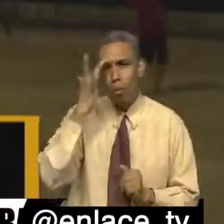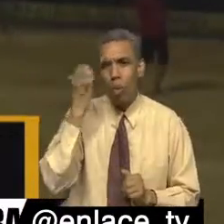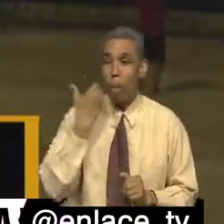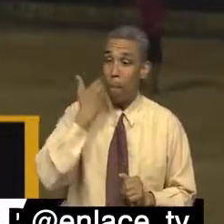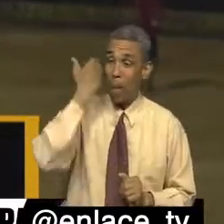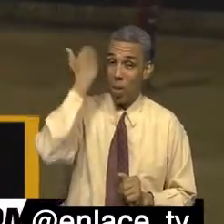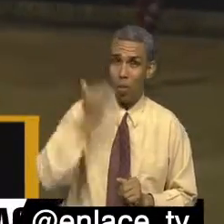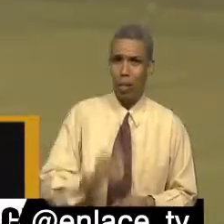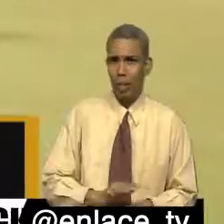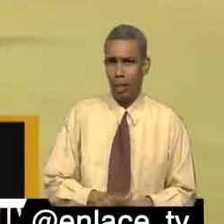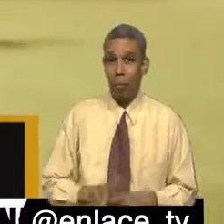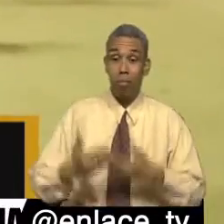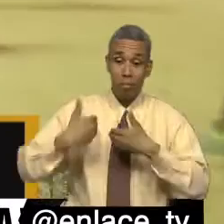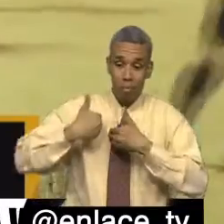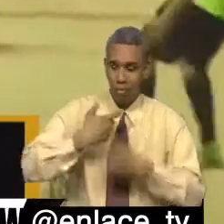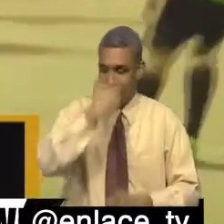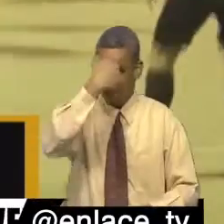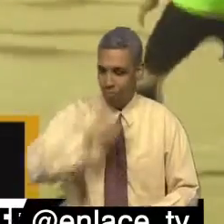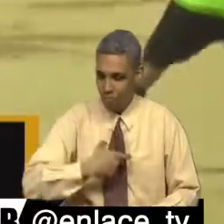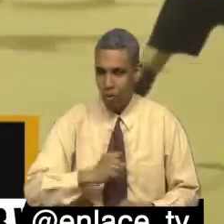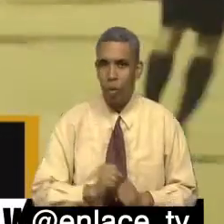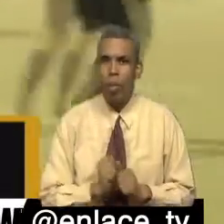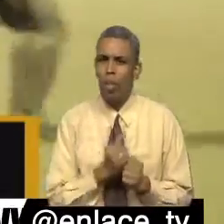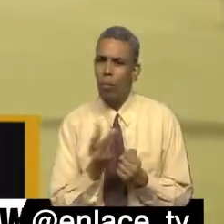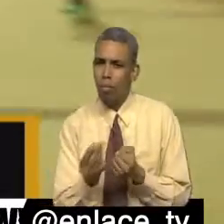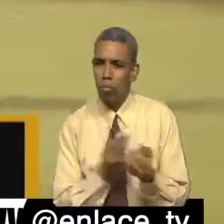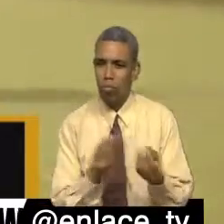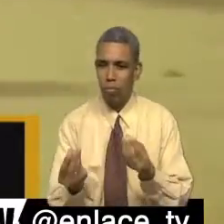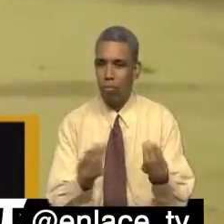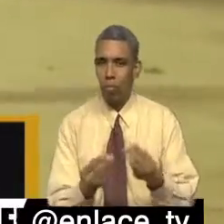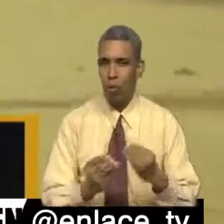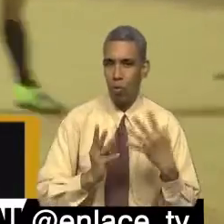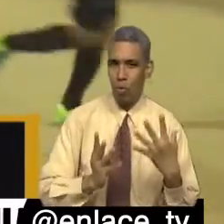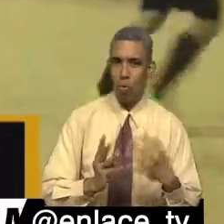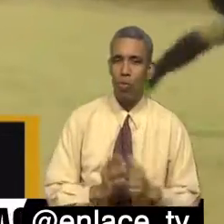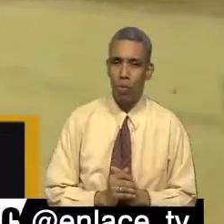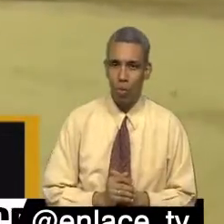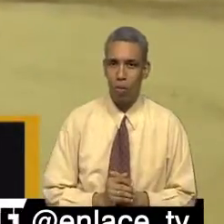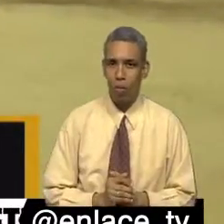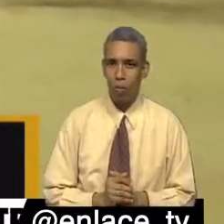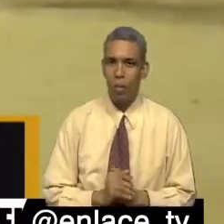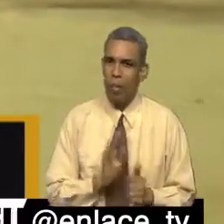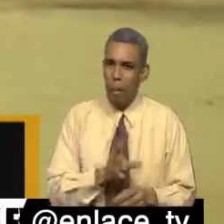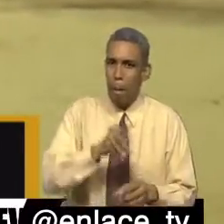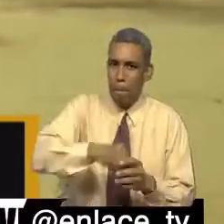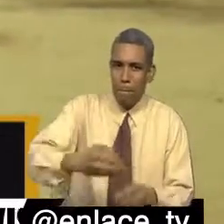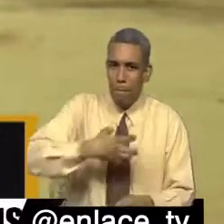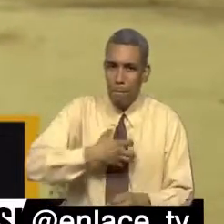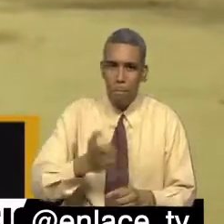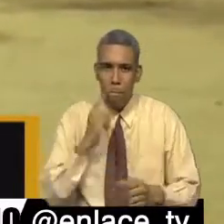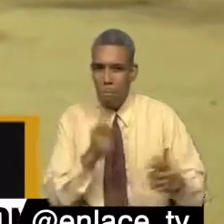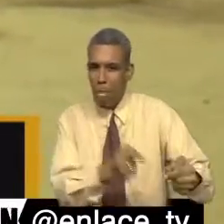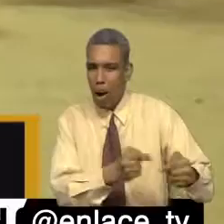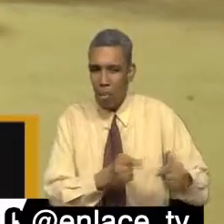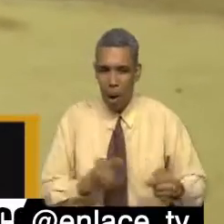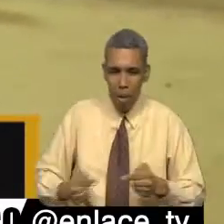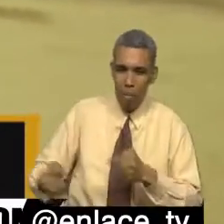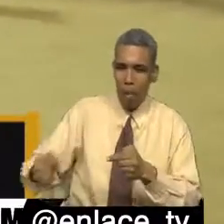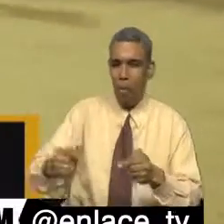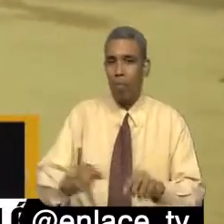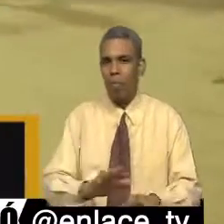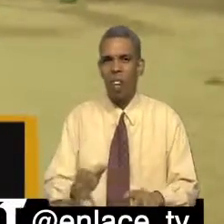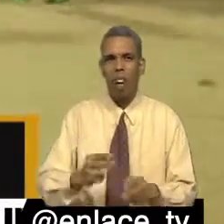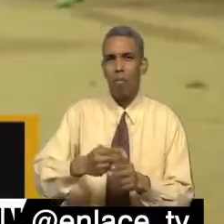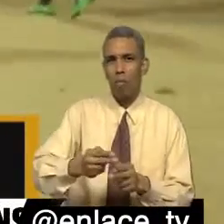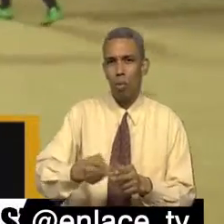somos responsables. 8 serán los equipos que harán parte de este torneo, que busca integrar a la comunidad, ya que se avecinan las vacaciones y las fiestas de